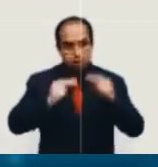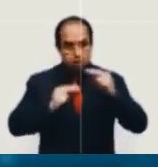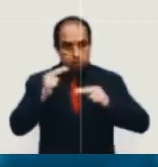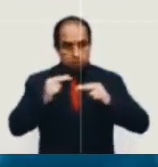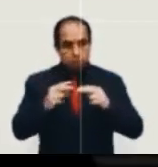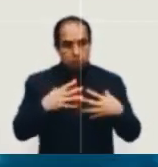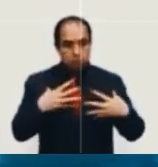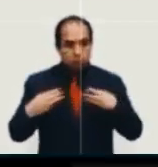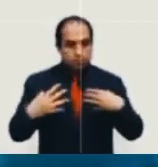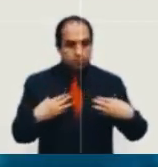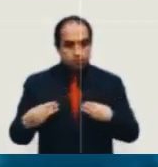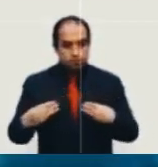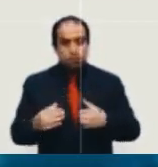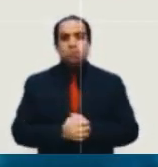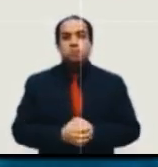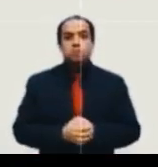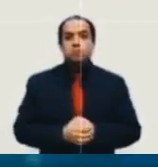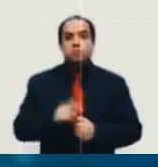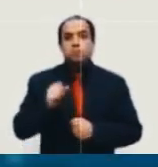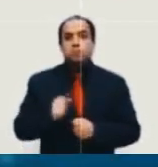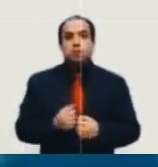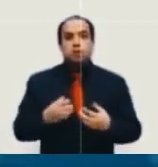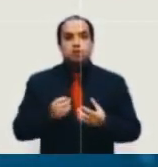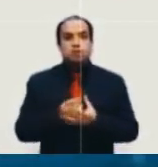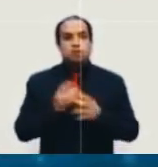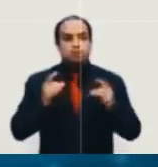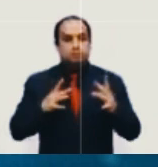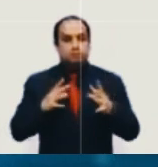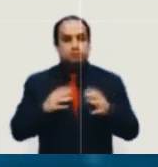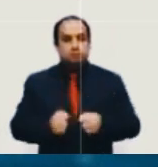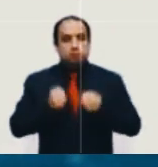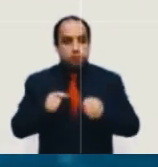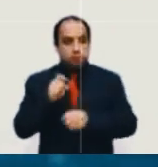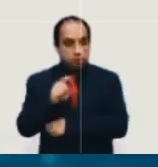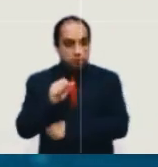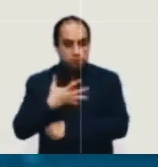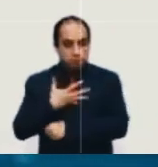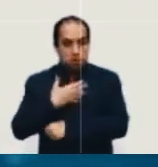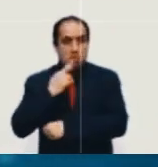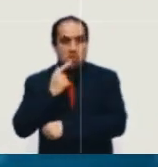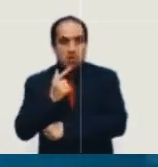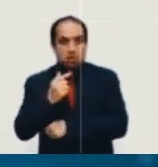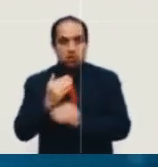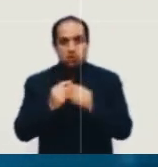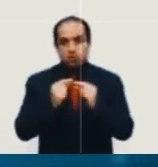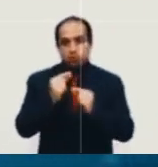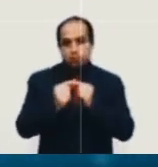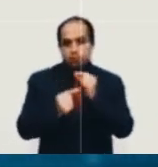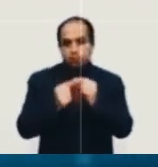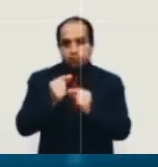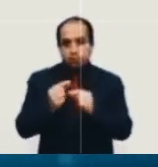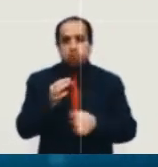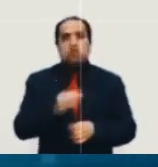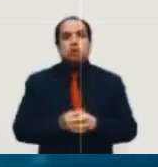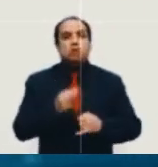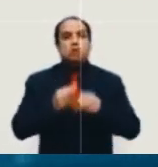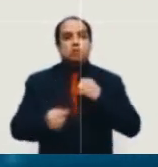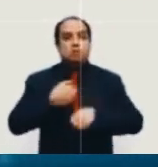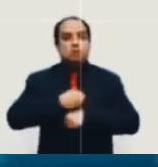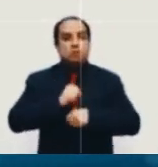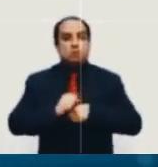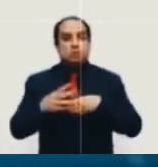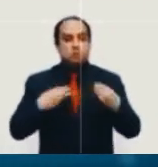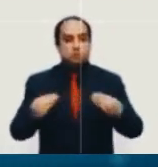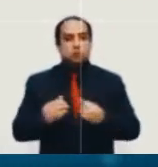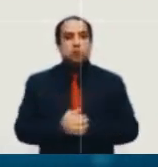epidemiológicos, una transmisión fuerte y la mayor transmisión en el cambio del año y una mejoría gradual en las últimas semanas de los contagios que ya se